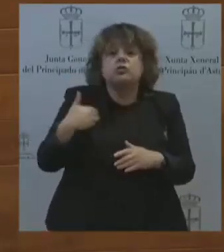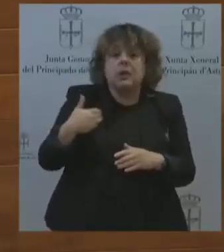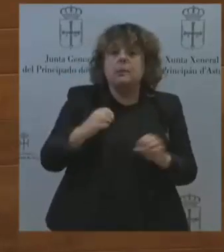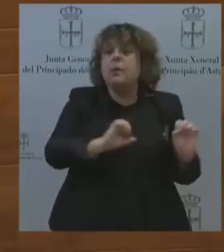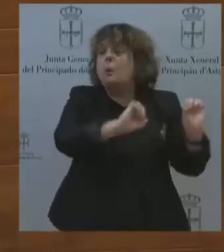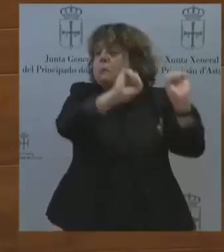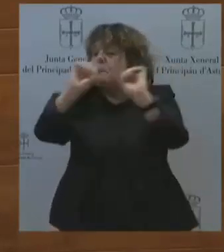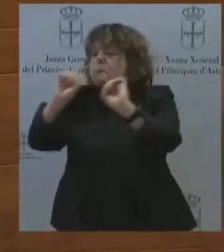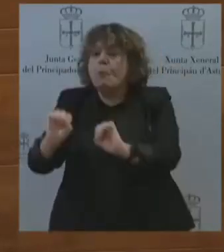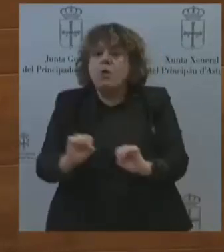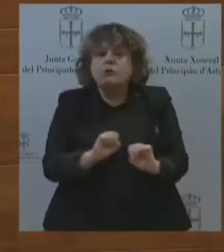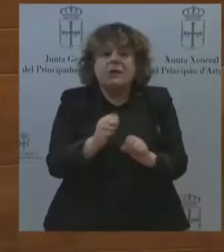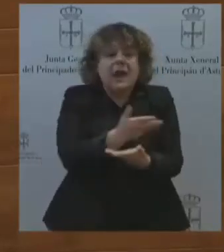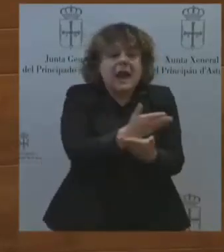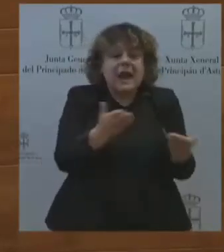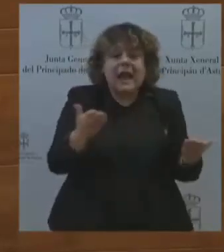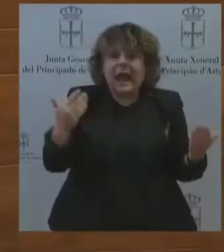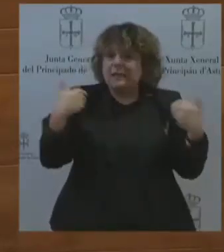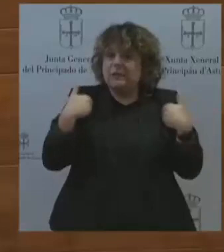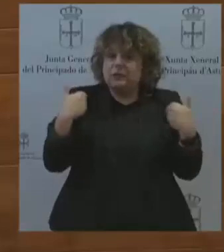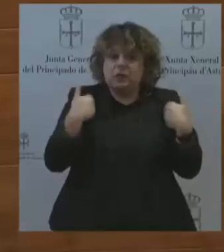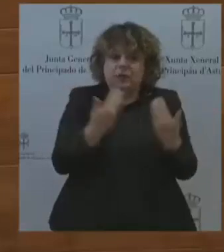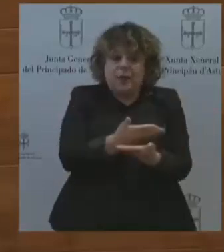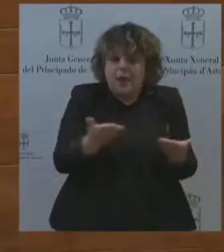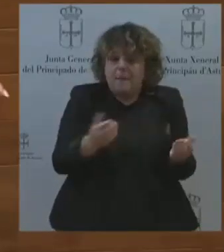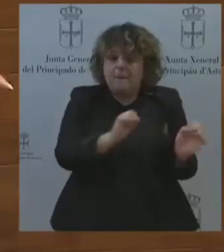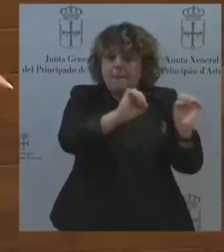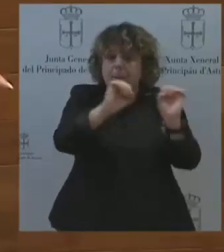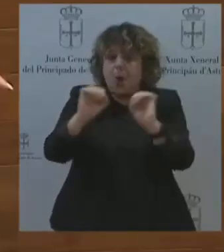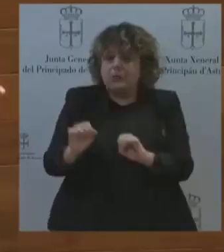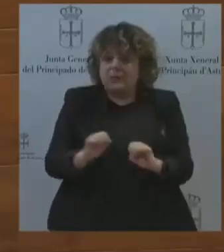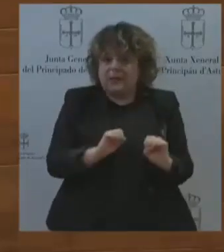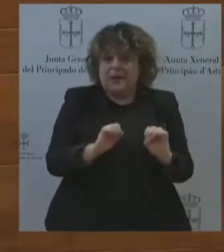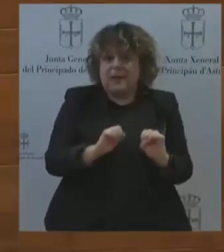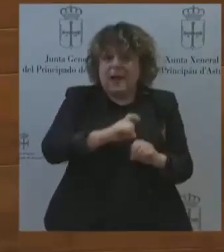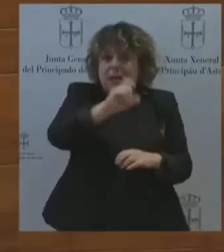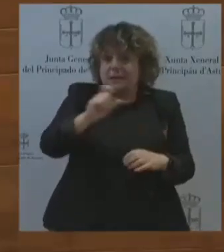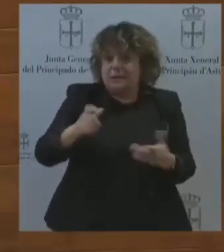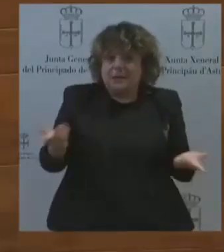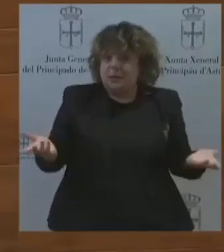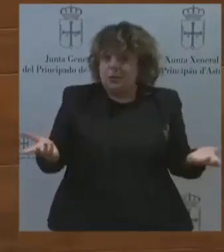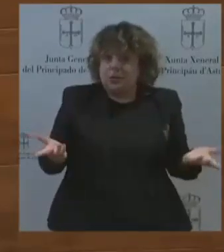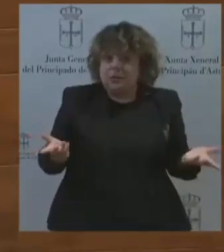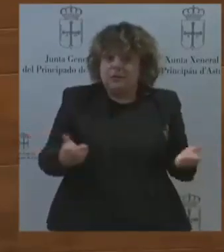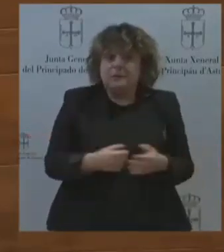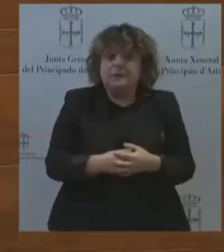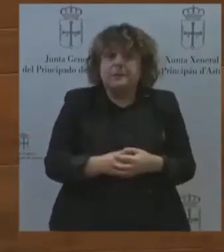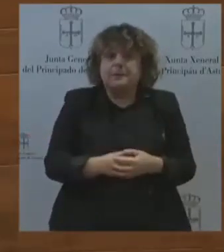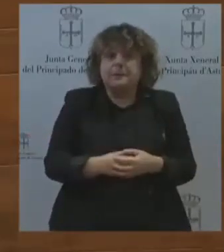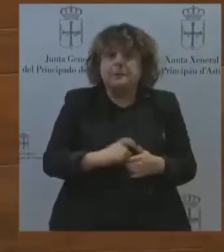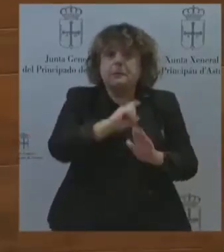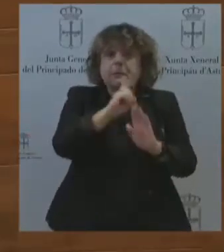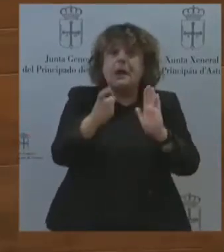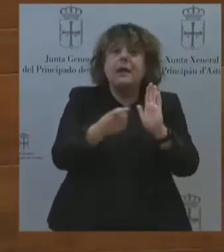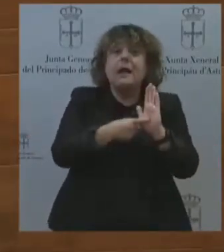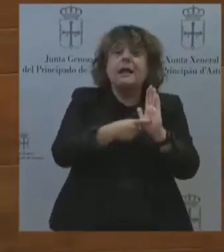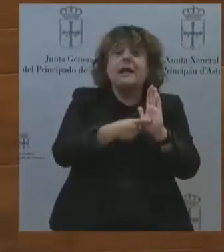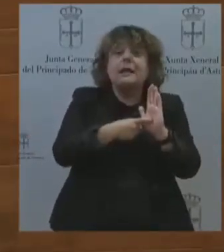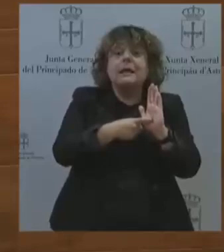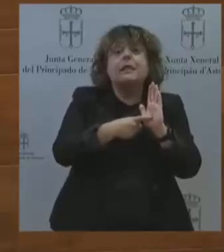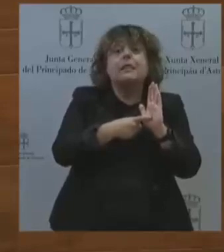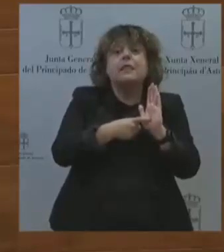definitiva, proteger a todas las personas. La ley de violencia de género no sirve para proteger a las